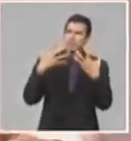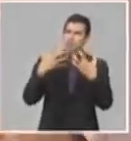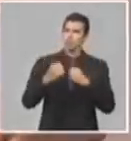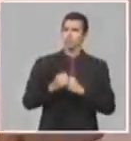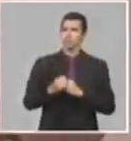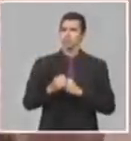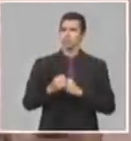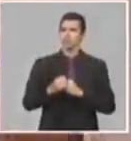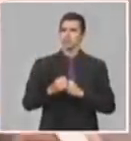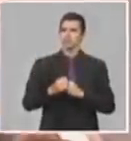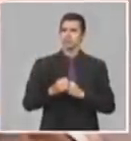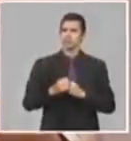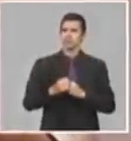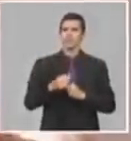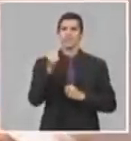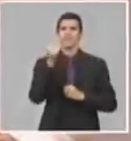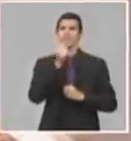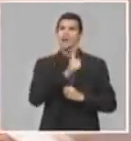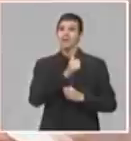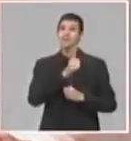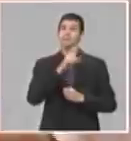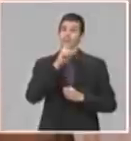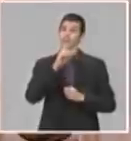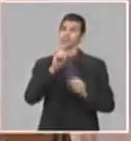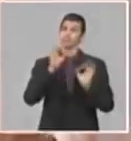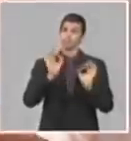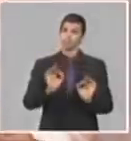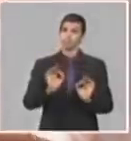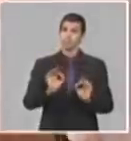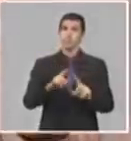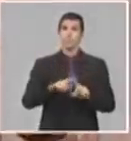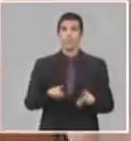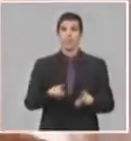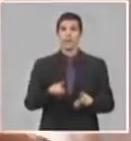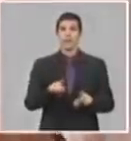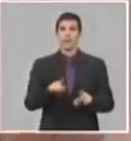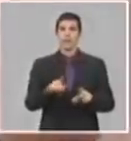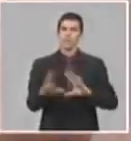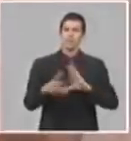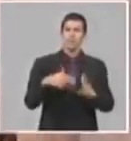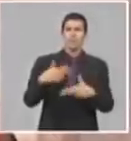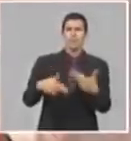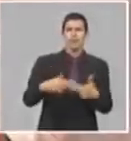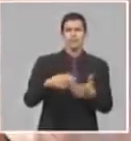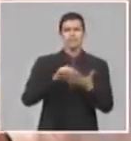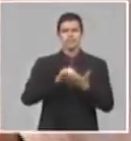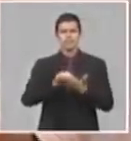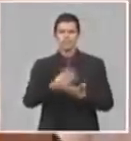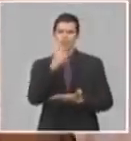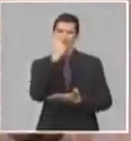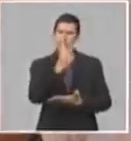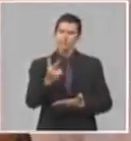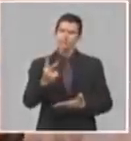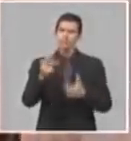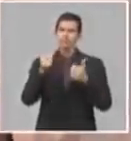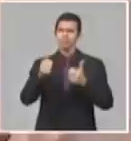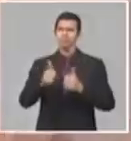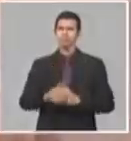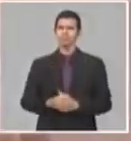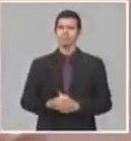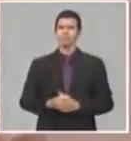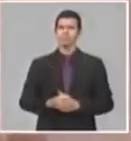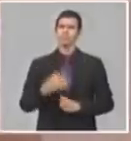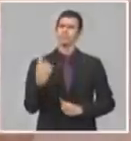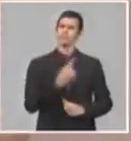eficiente, de excelencia, diría yo. Si queremos de verdad facilitar las exportaciones, tenemos que lograr